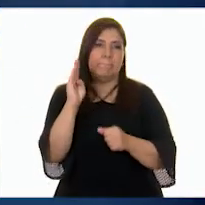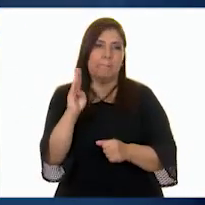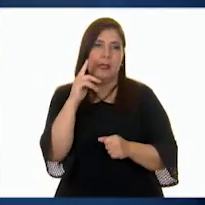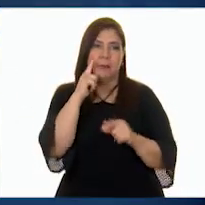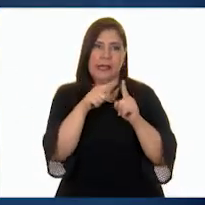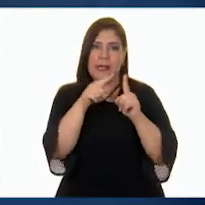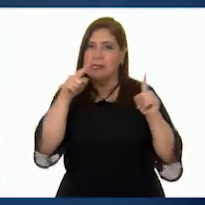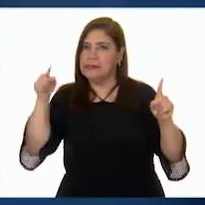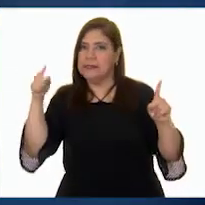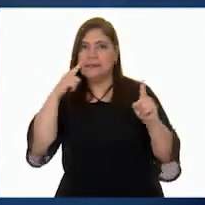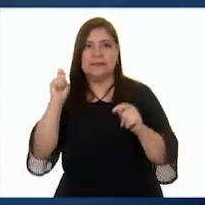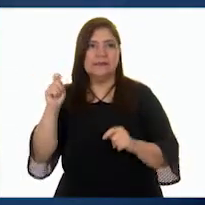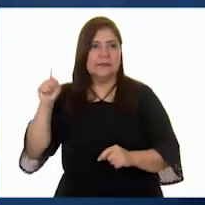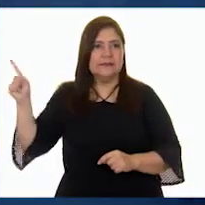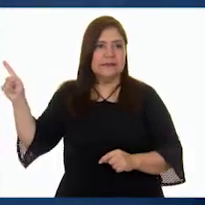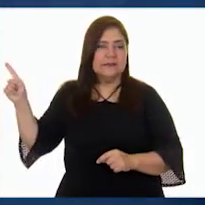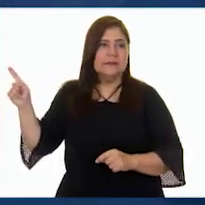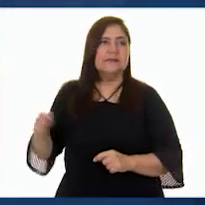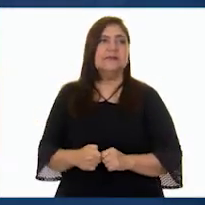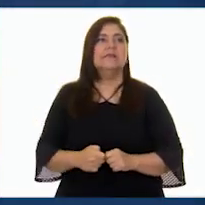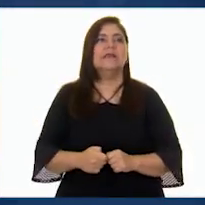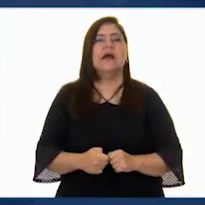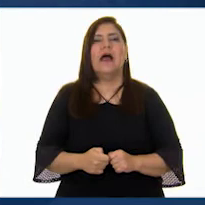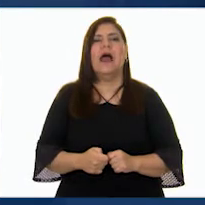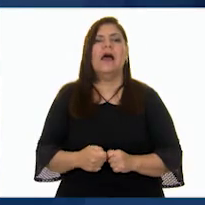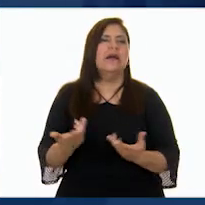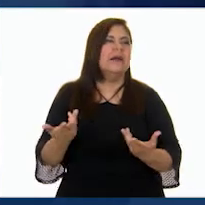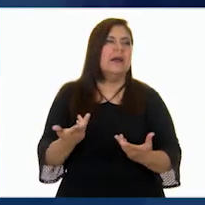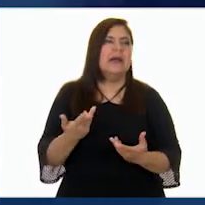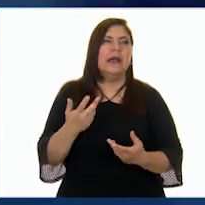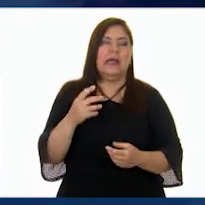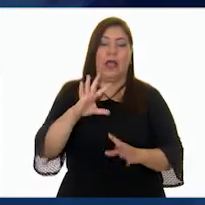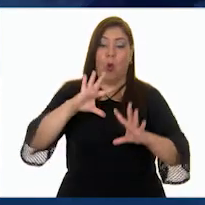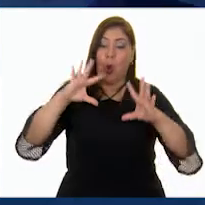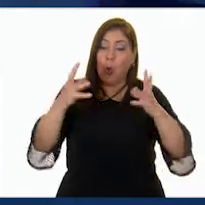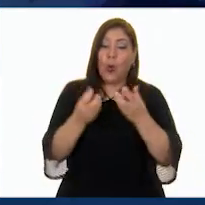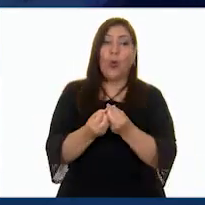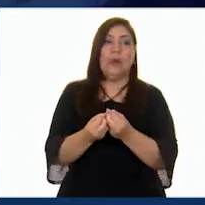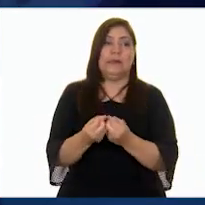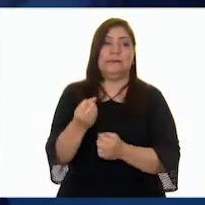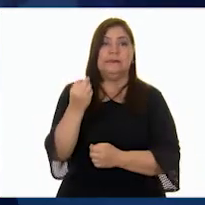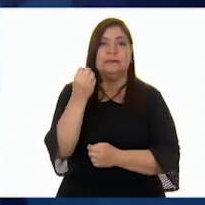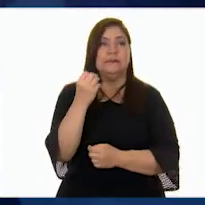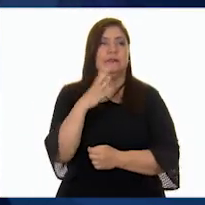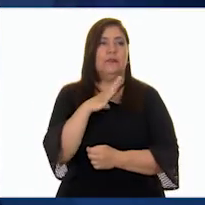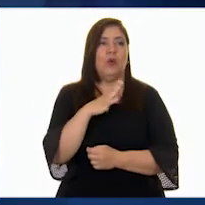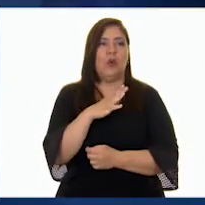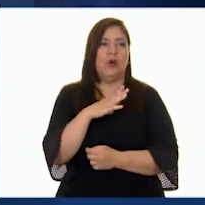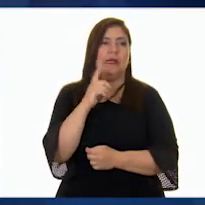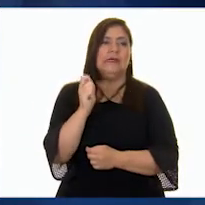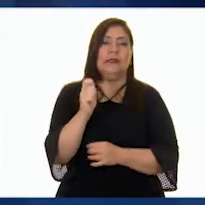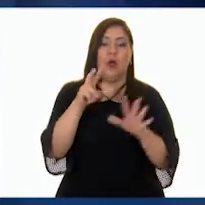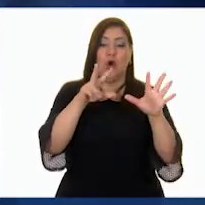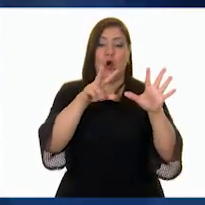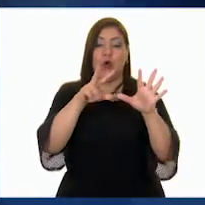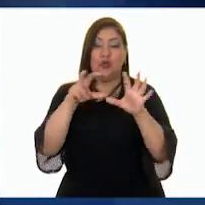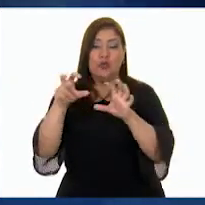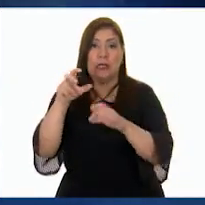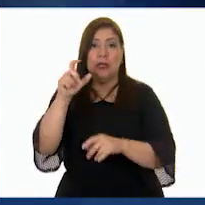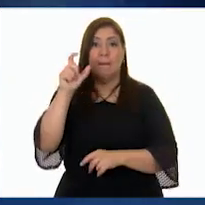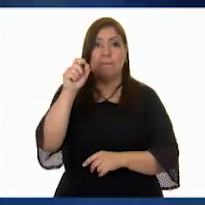donde piden que encontremos qué cantidad representan 3 octavas partes de